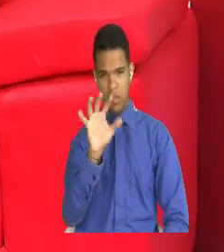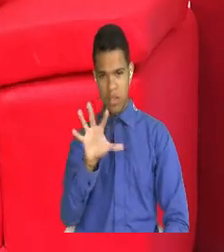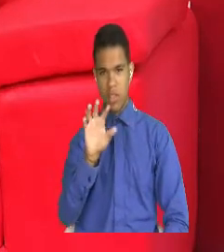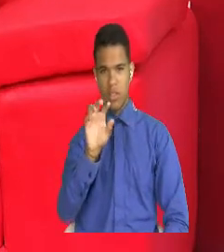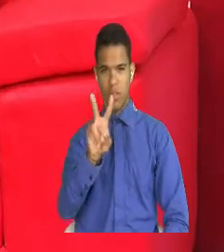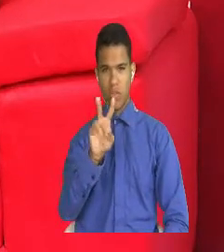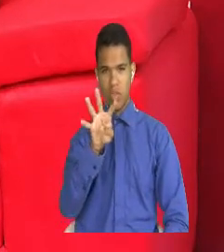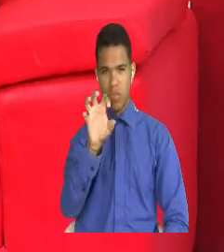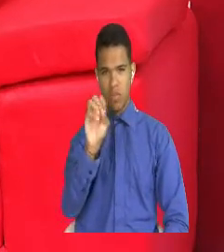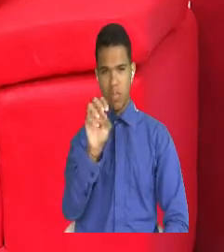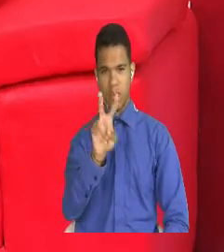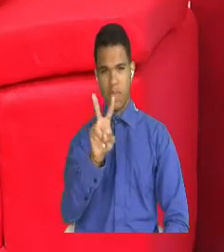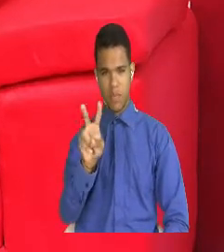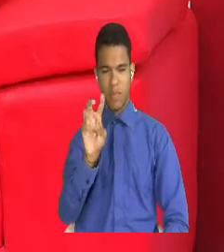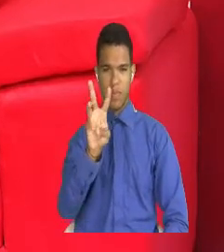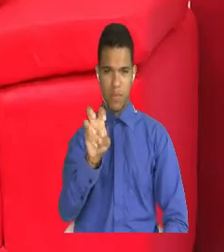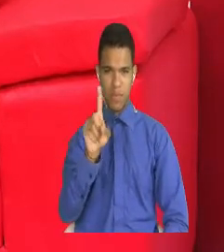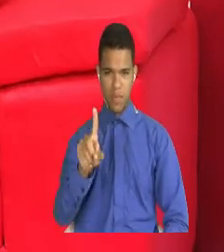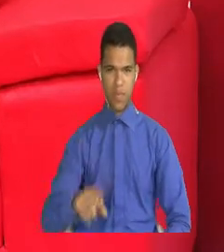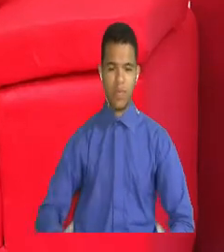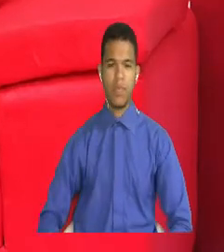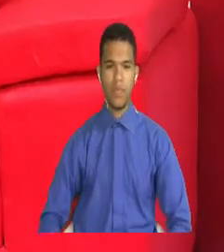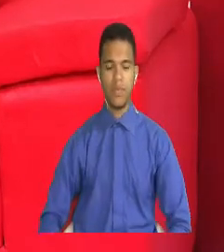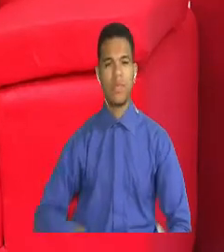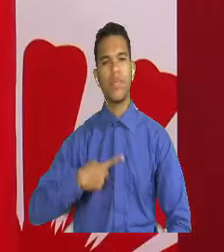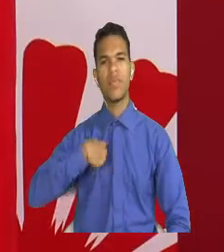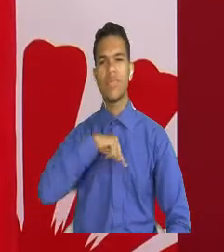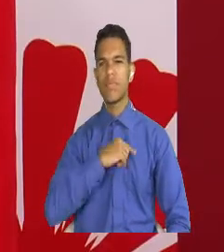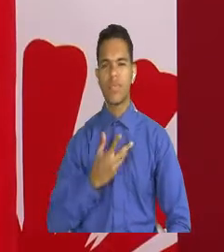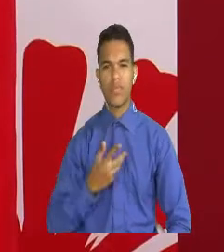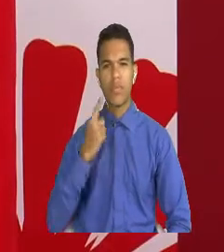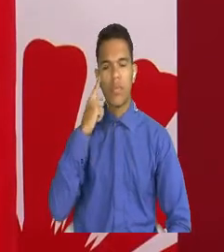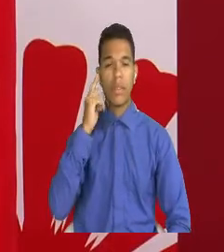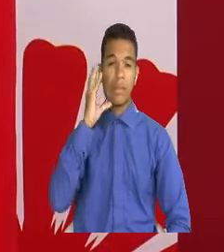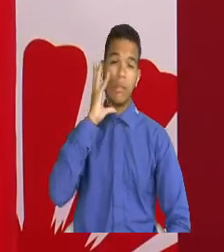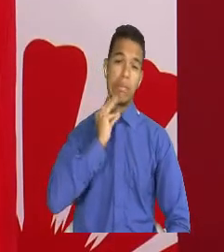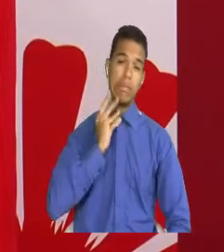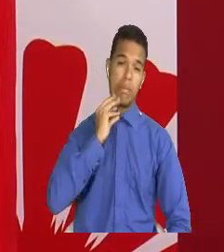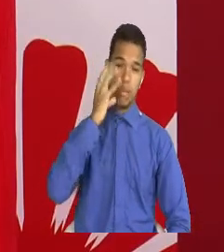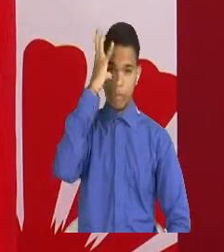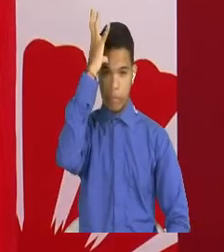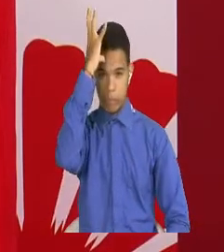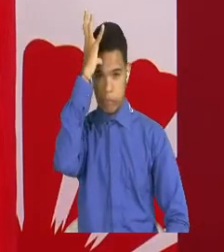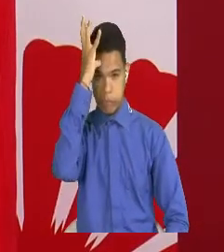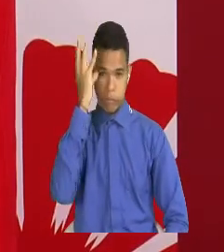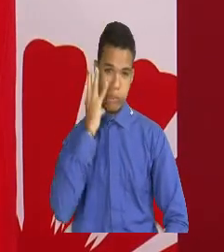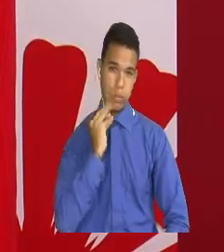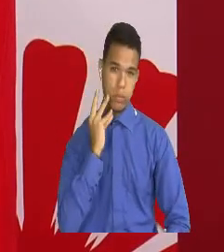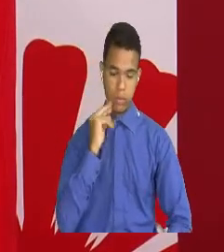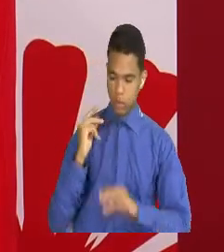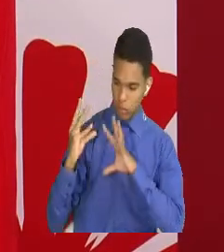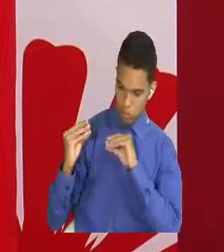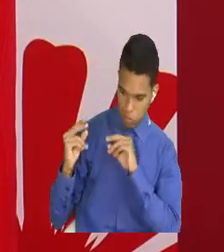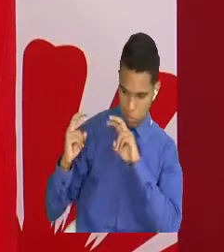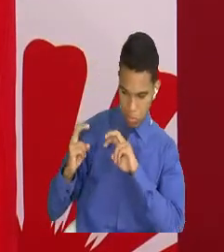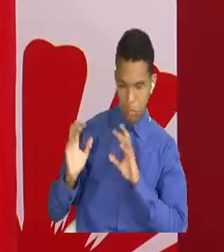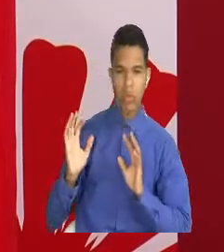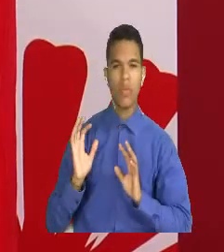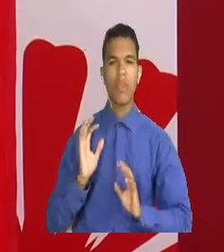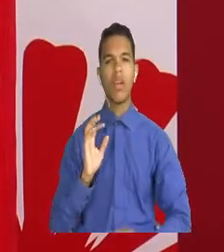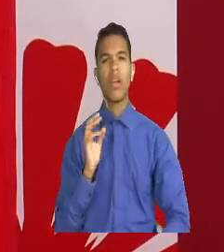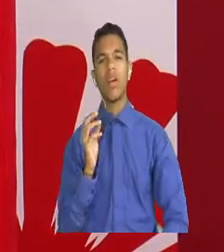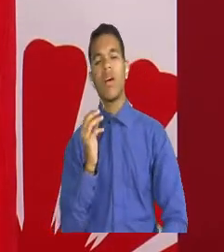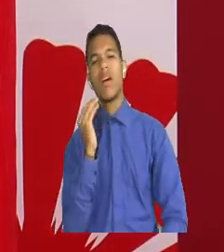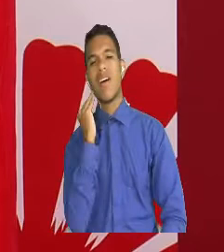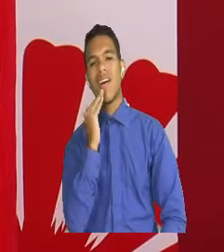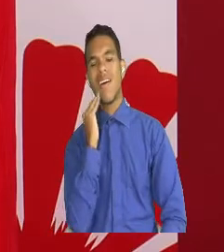305-290-2281. Bueno, yo te cuento que nosotros acá tenemos una sesión que se llama Hablando con Expertos. En este momento me encuentro con dos de nuestras profesionales.